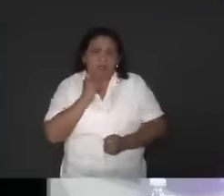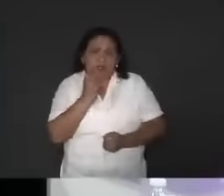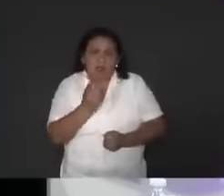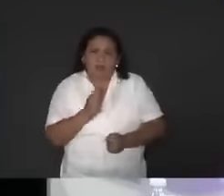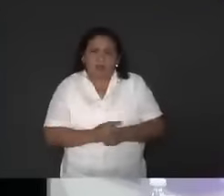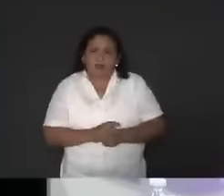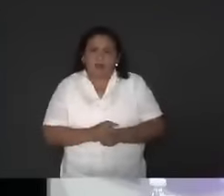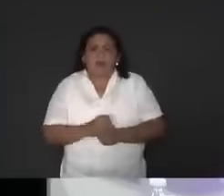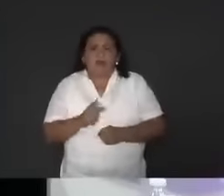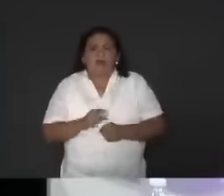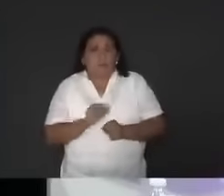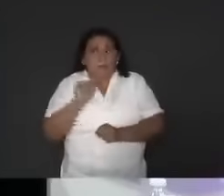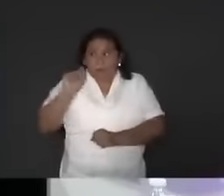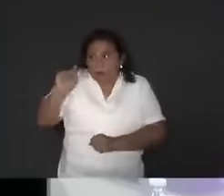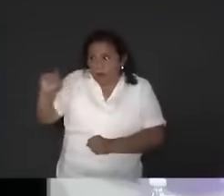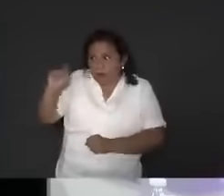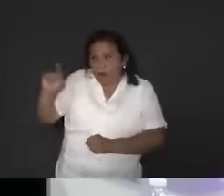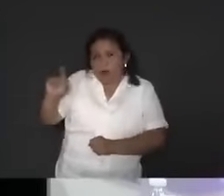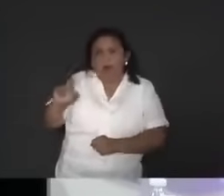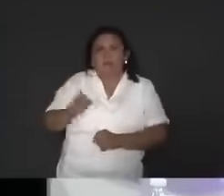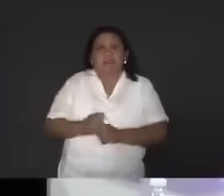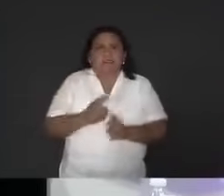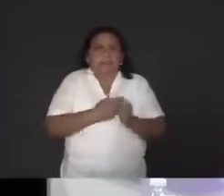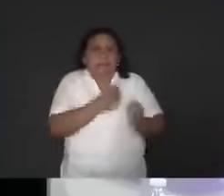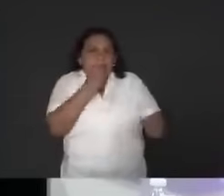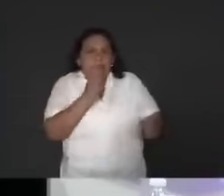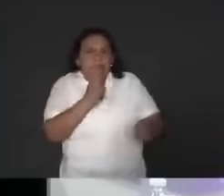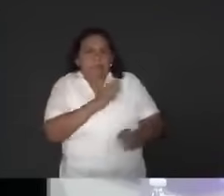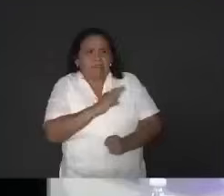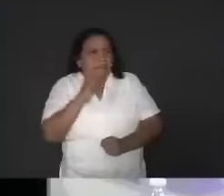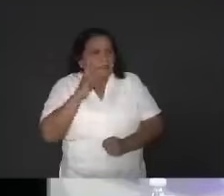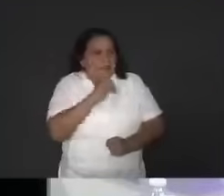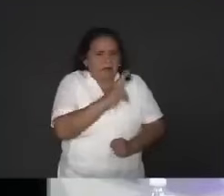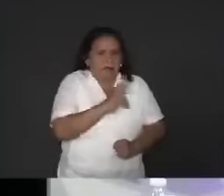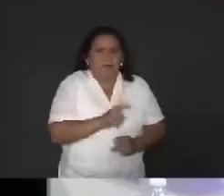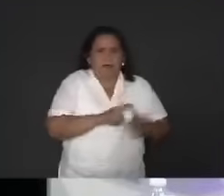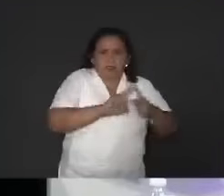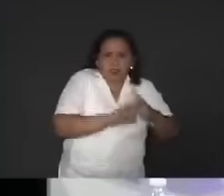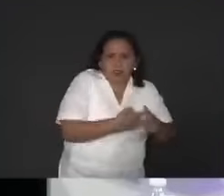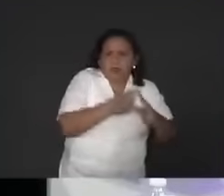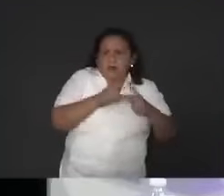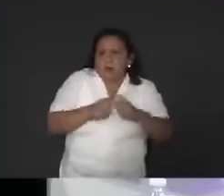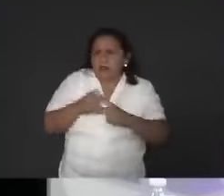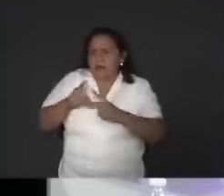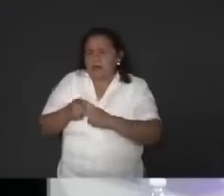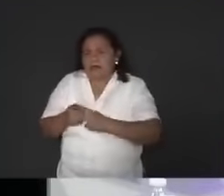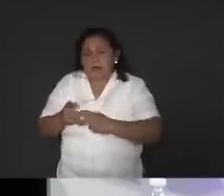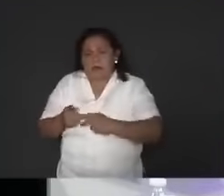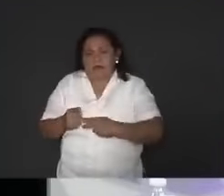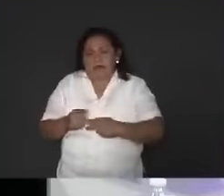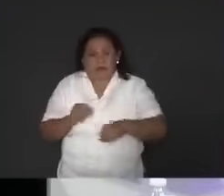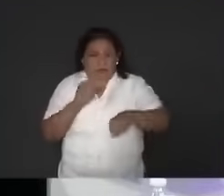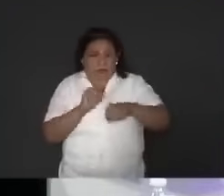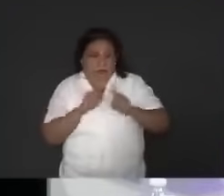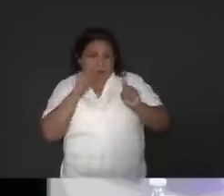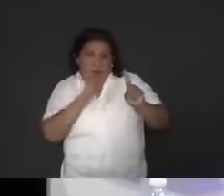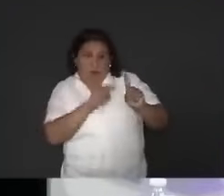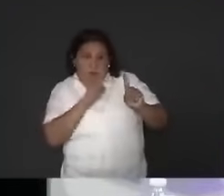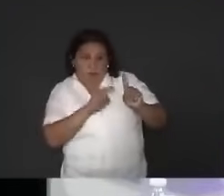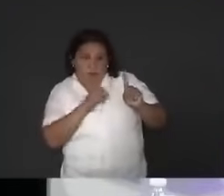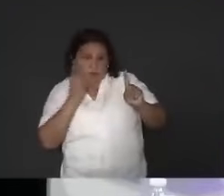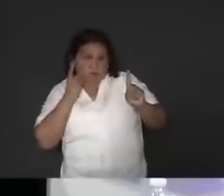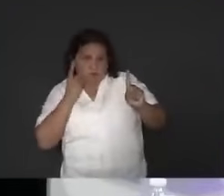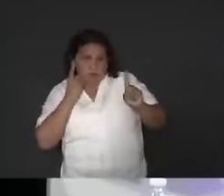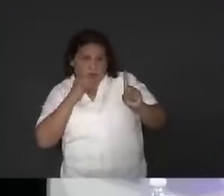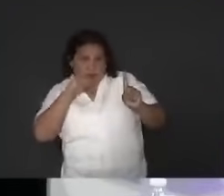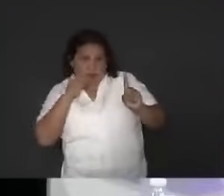por el botón de pánico en el transporte público. Puedes checar todas estas iniciativas, las presenté como diputada. Eso es